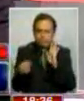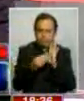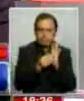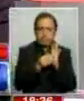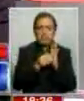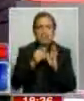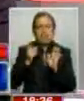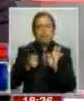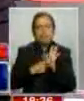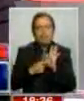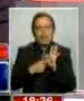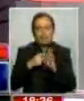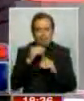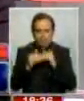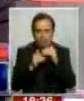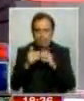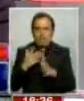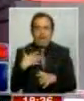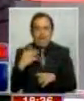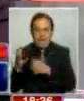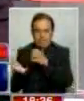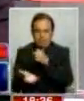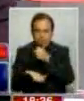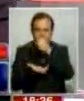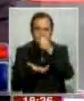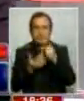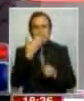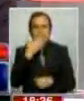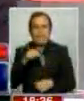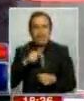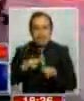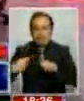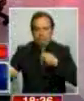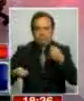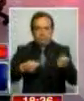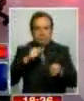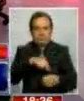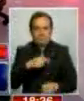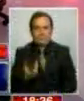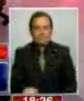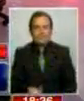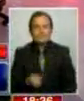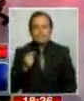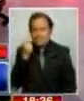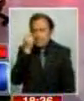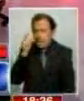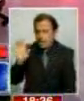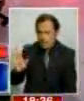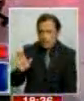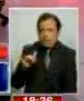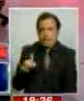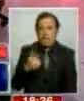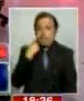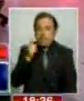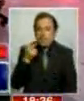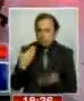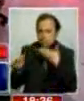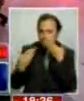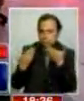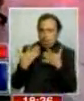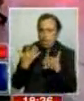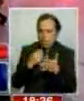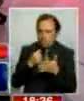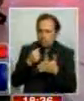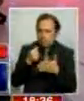compromisos del gobierno y efectivamente en una estructura tributaria que mejore la distribución del ingreso. Yo lo entiendo, ministro, pero cuando se habla de diálogo para a lo mejor